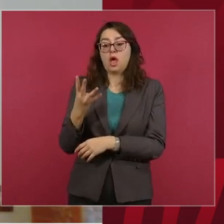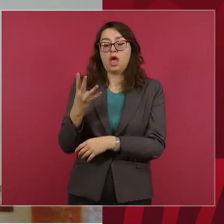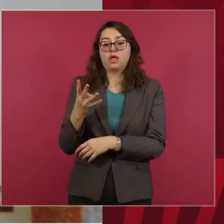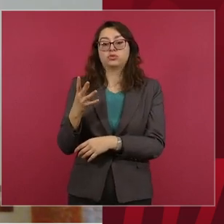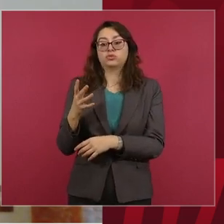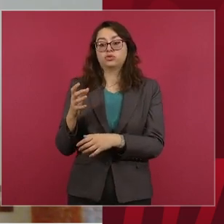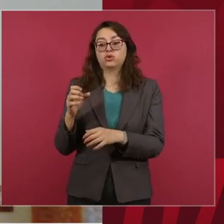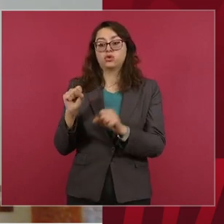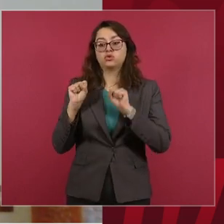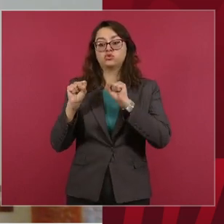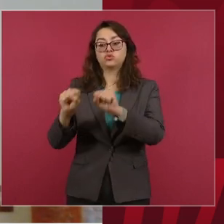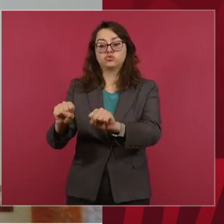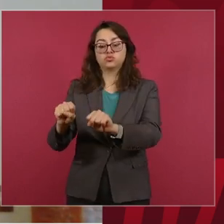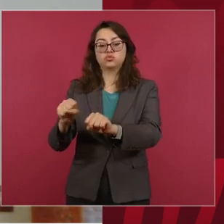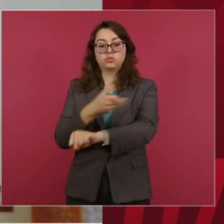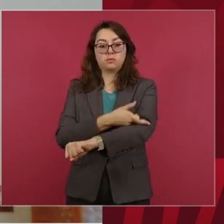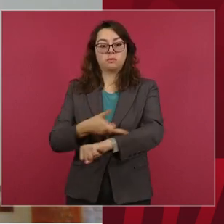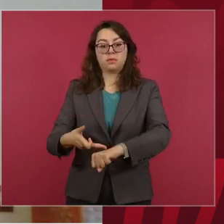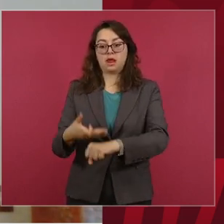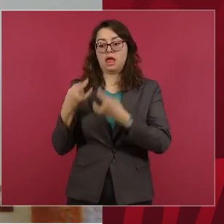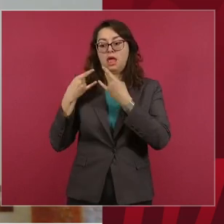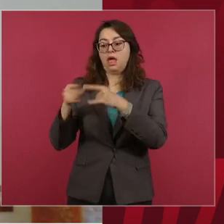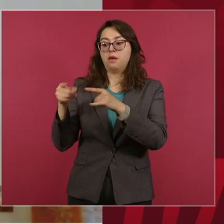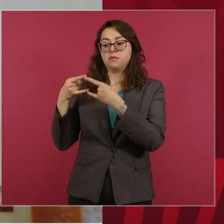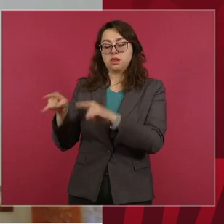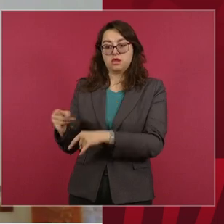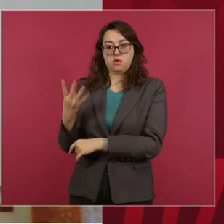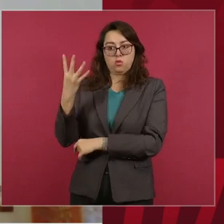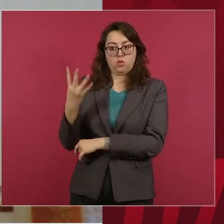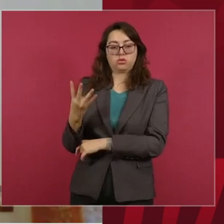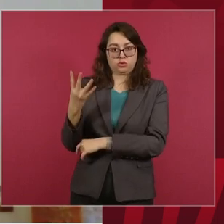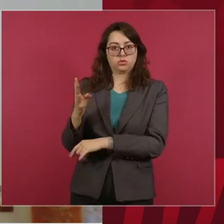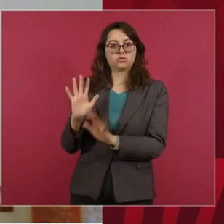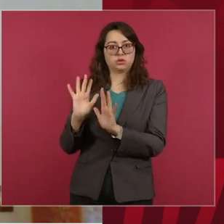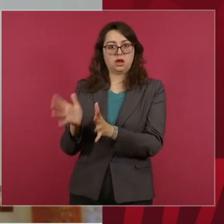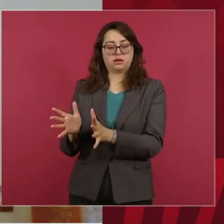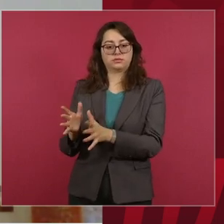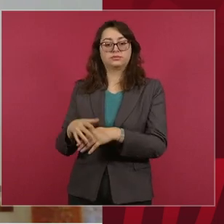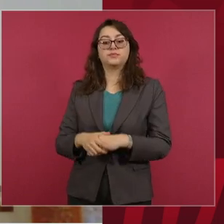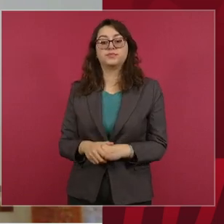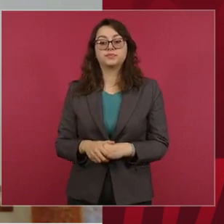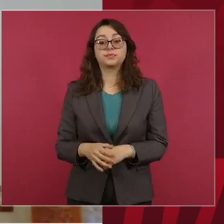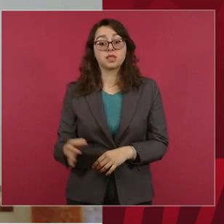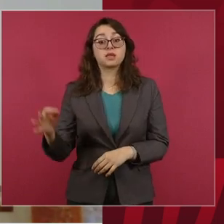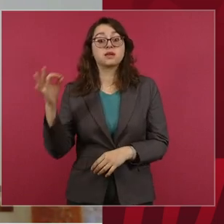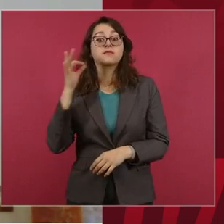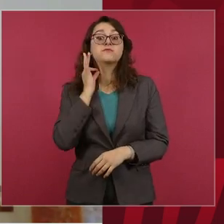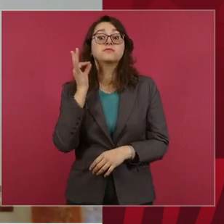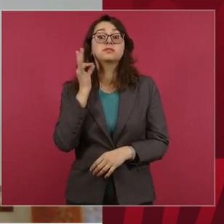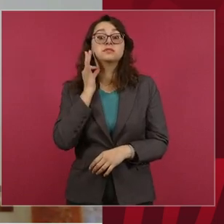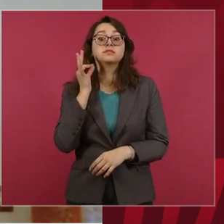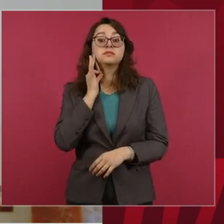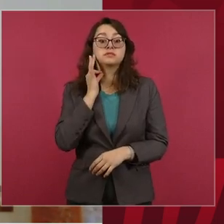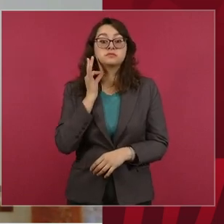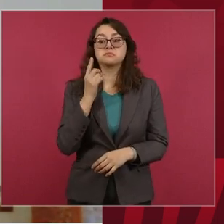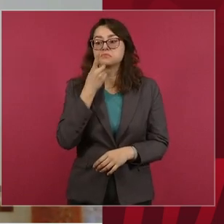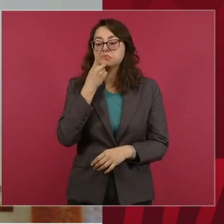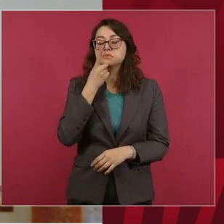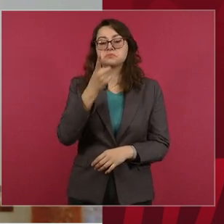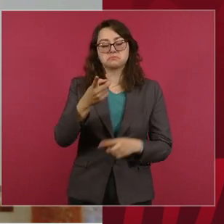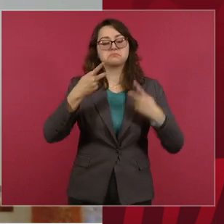de Chedraui para el día de ayer. El reporte que nos da la fiscalía es de 48